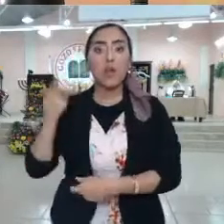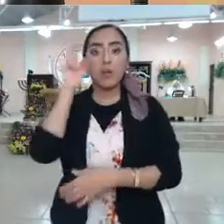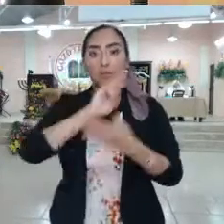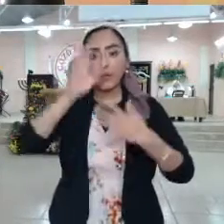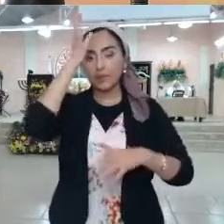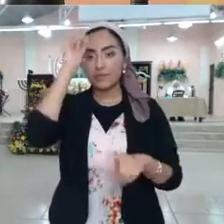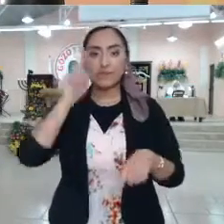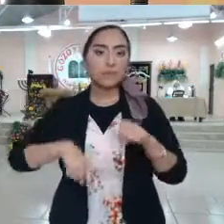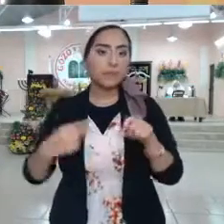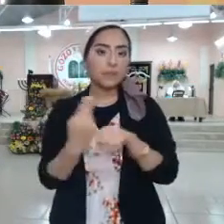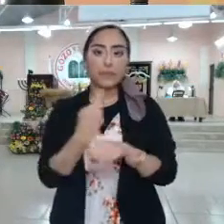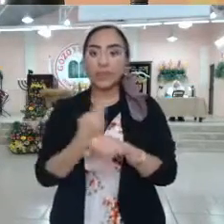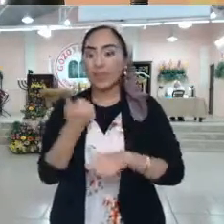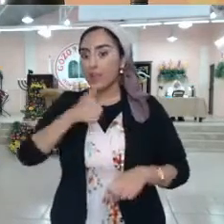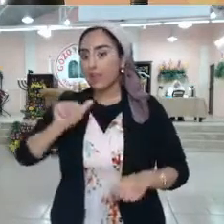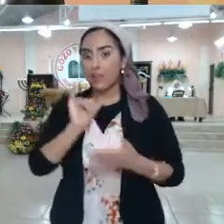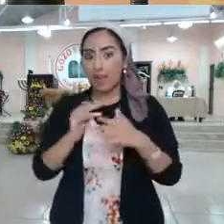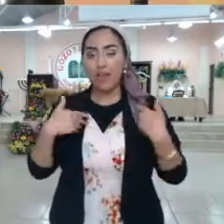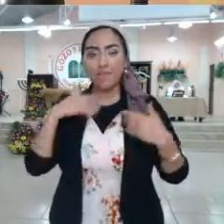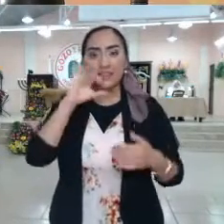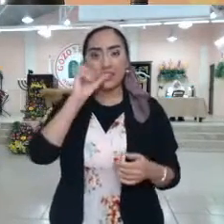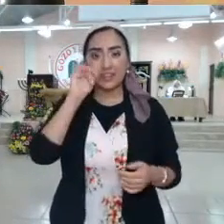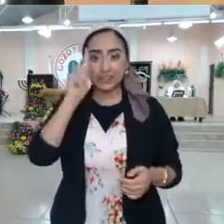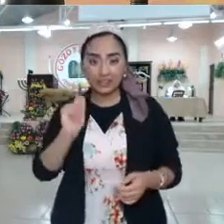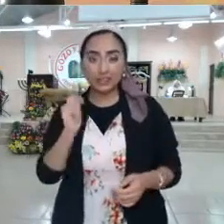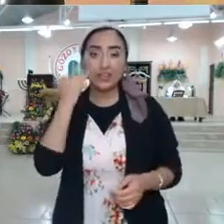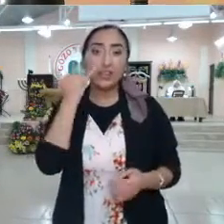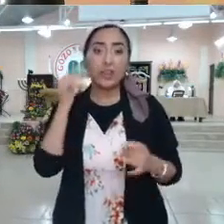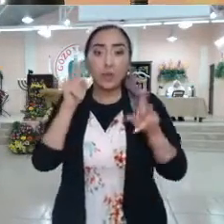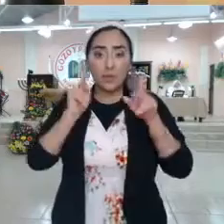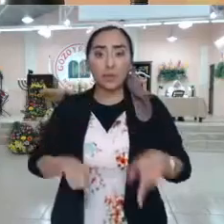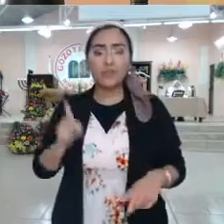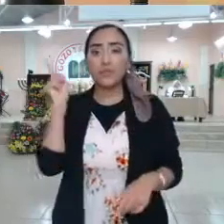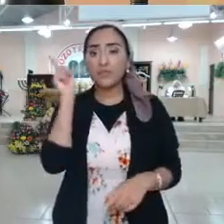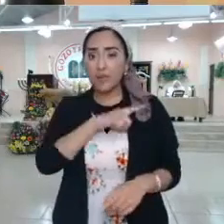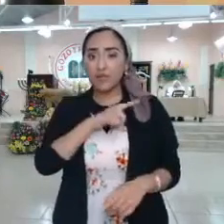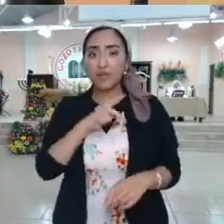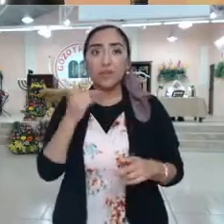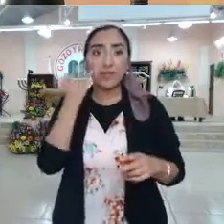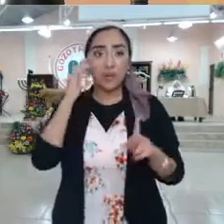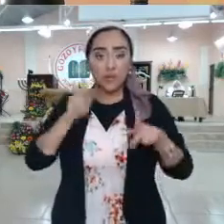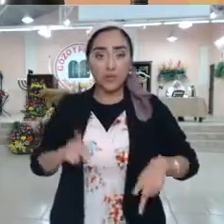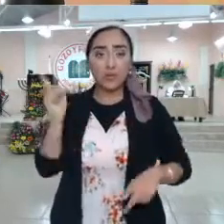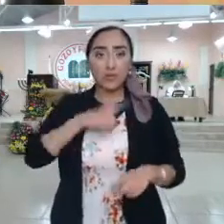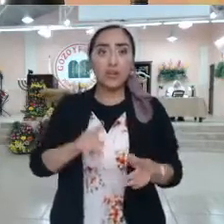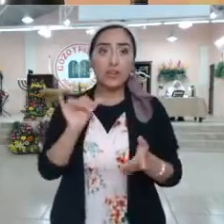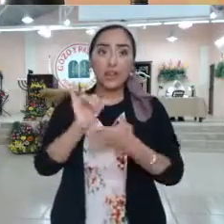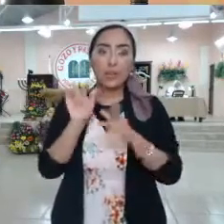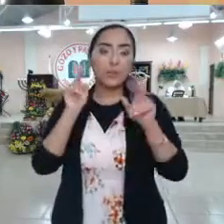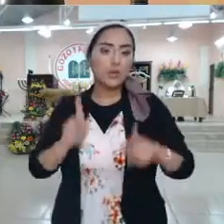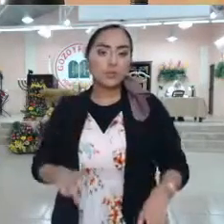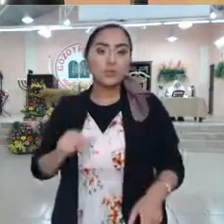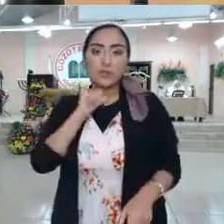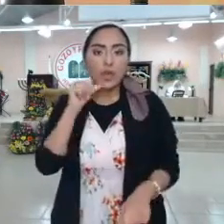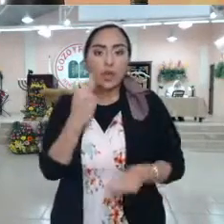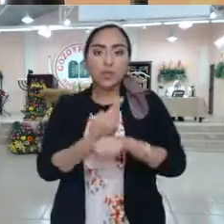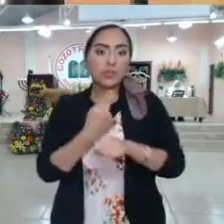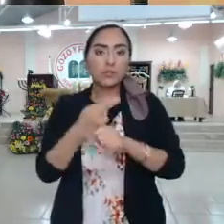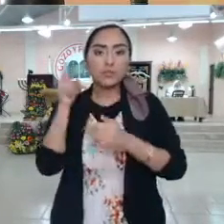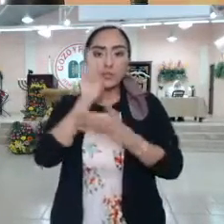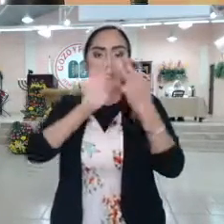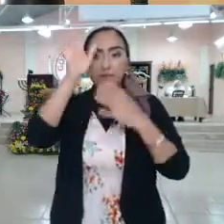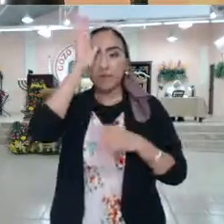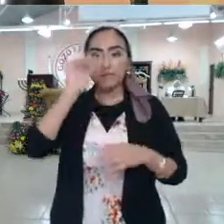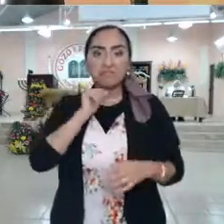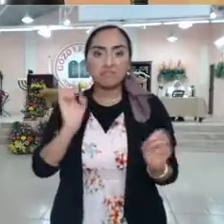abacados no puede usar algo que tenga levadura. Si una persona es hipócrita, esa persona no va a ser usada por el